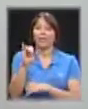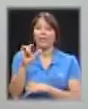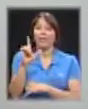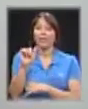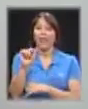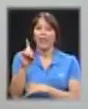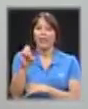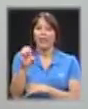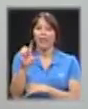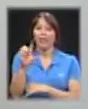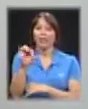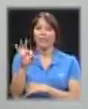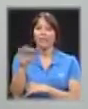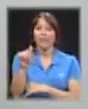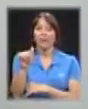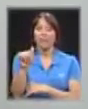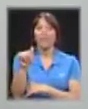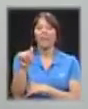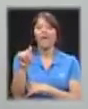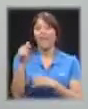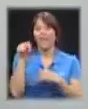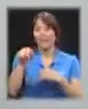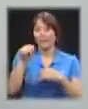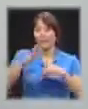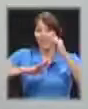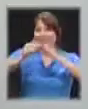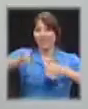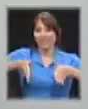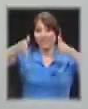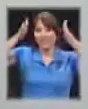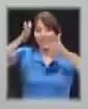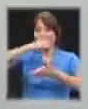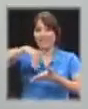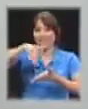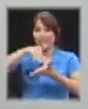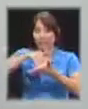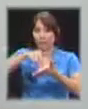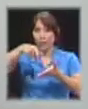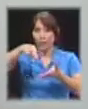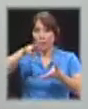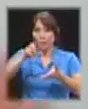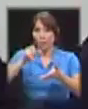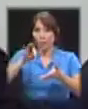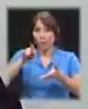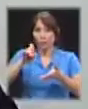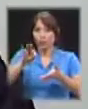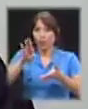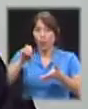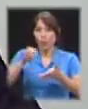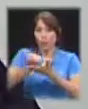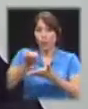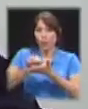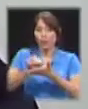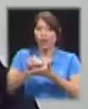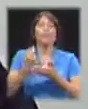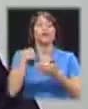edificio donde estaba el Centro de Pronóstico Económico. Él venía saliendo, lo saludé,